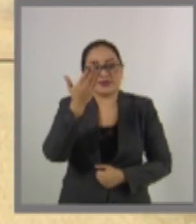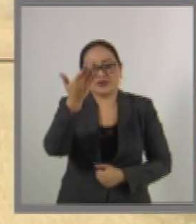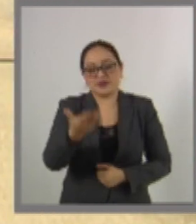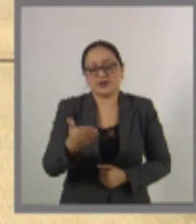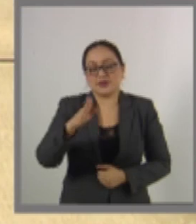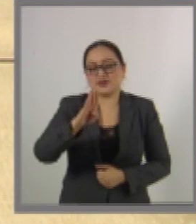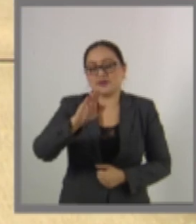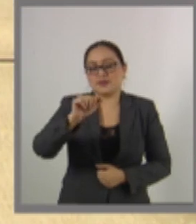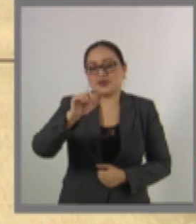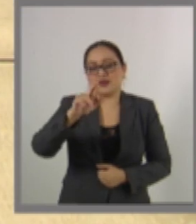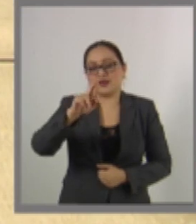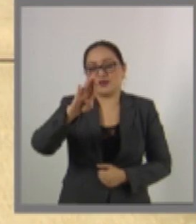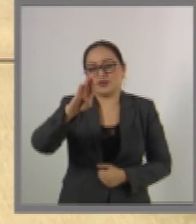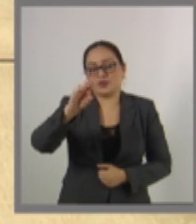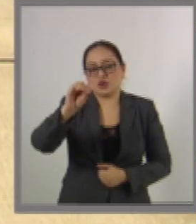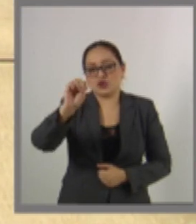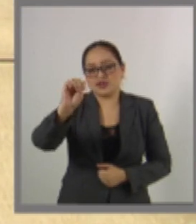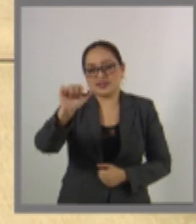Barbosa,